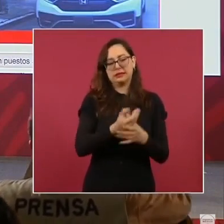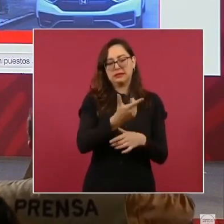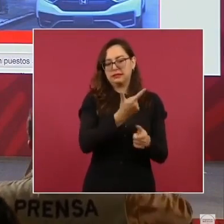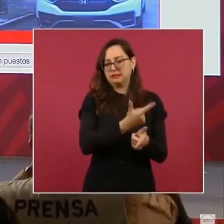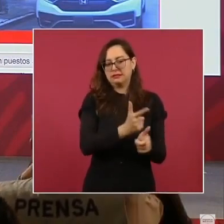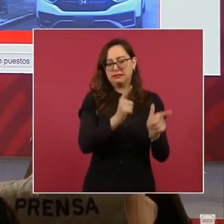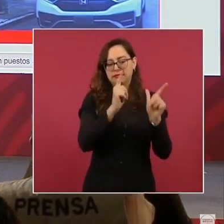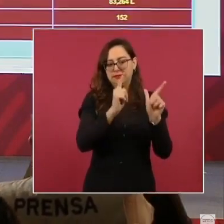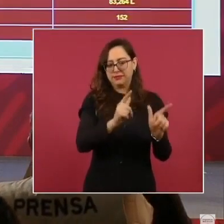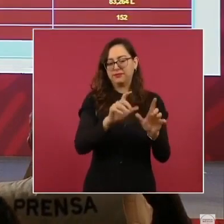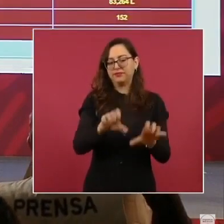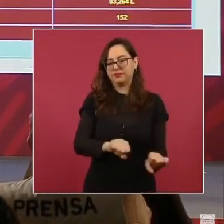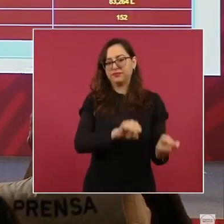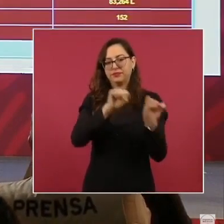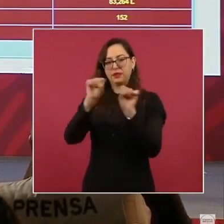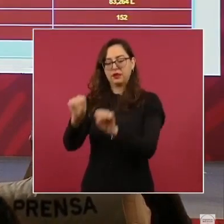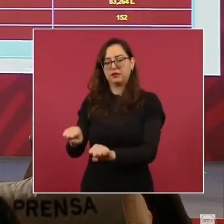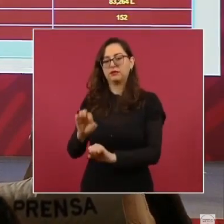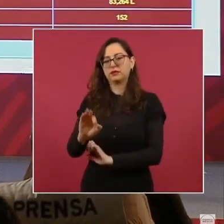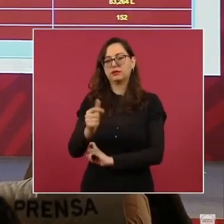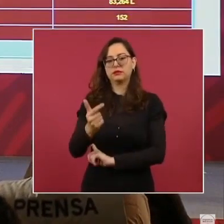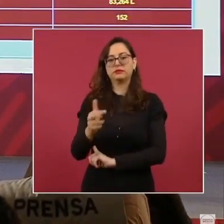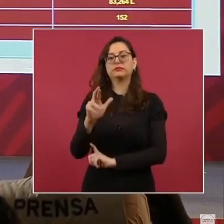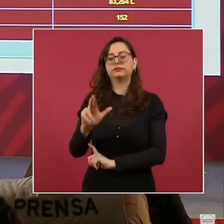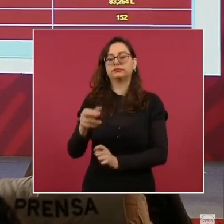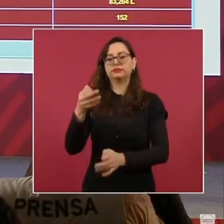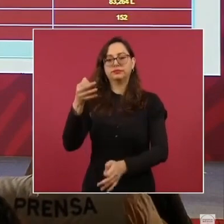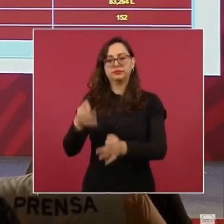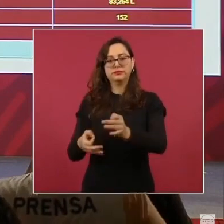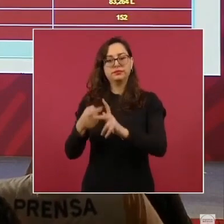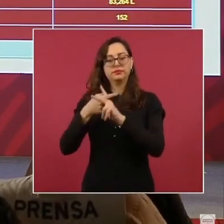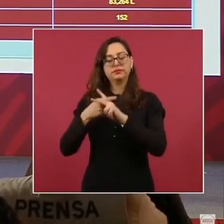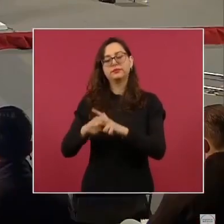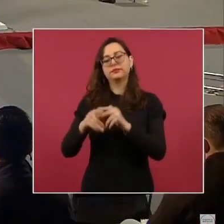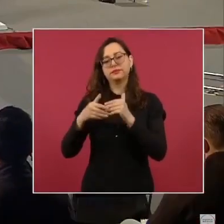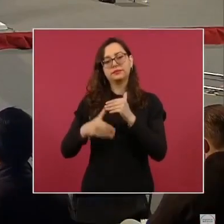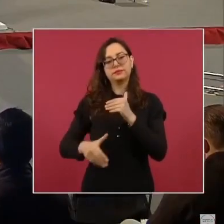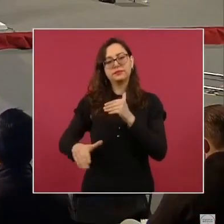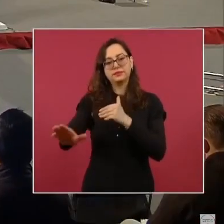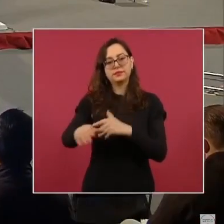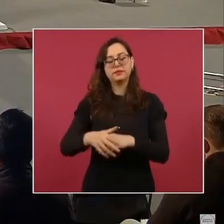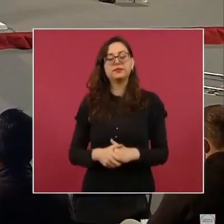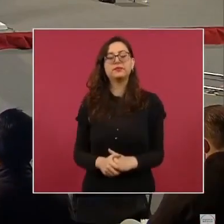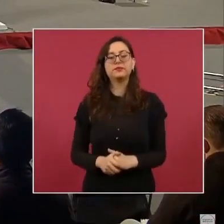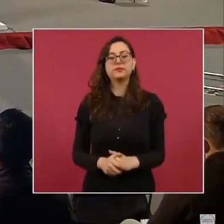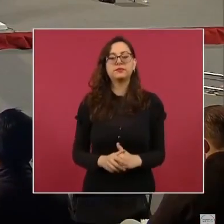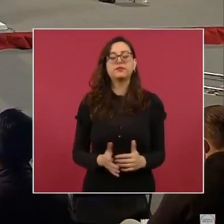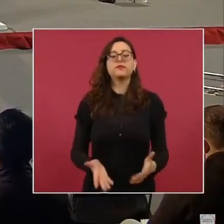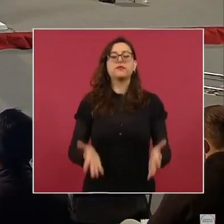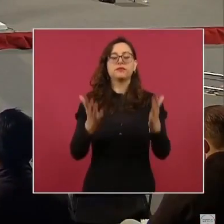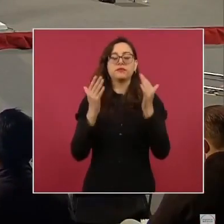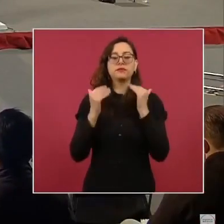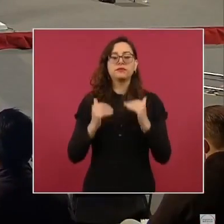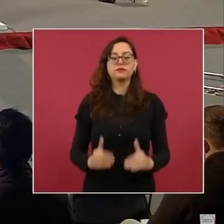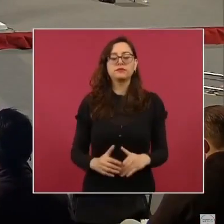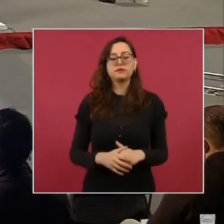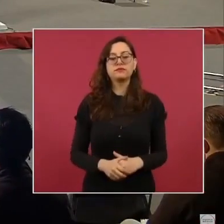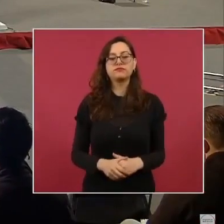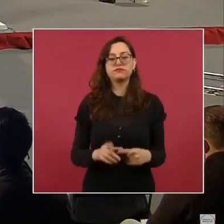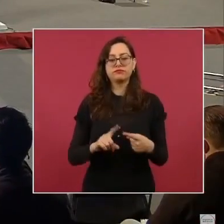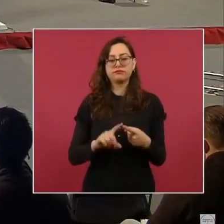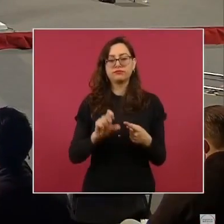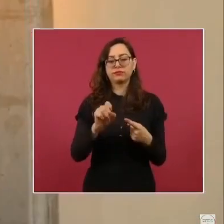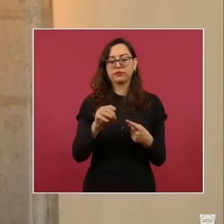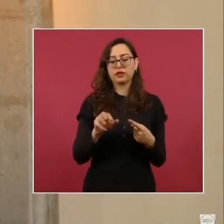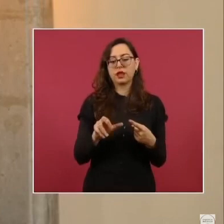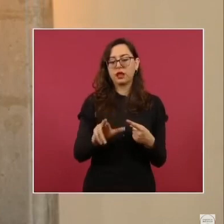República. Siguiente. En total, de las operaciones desplegadas por la Secretaría de la Marina